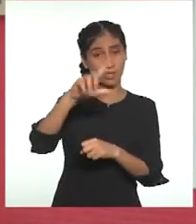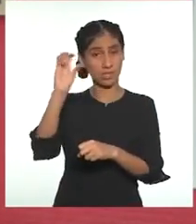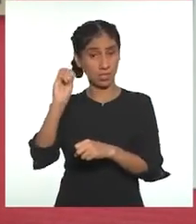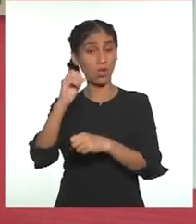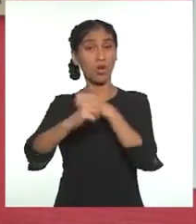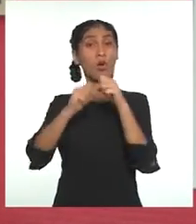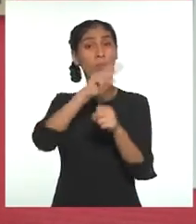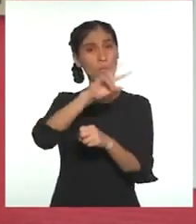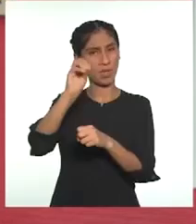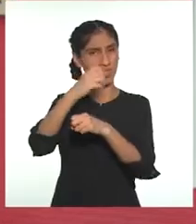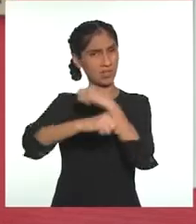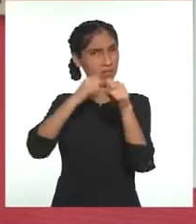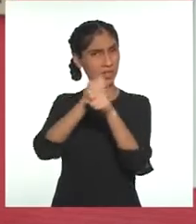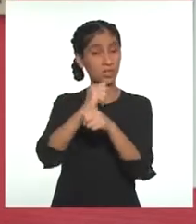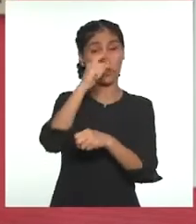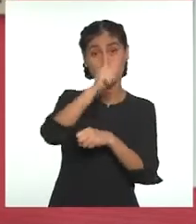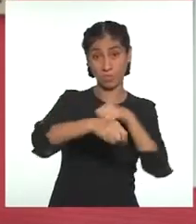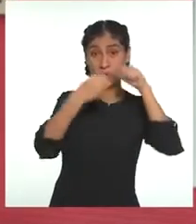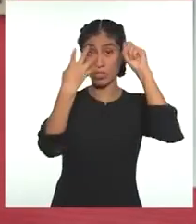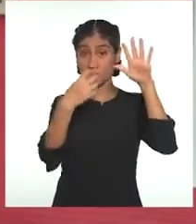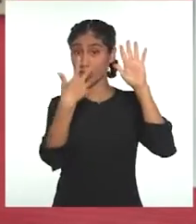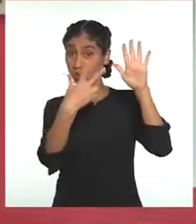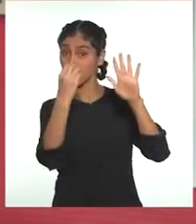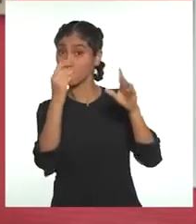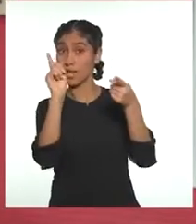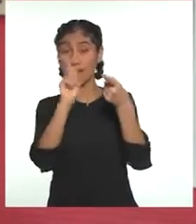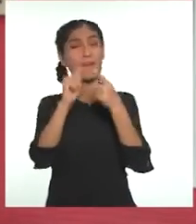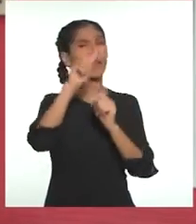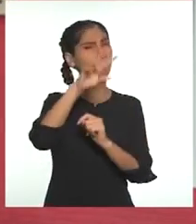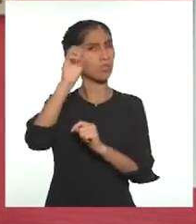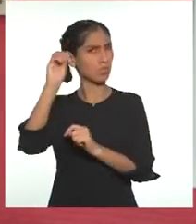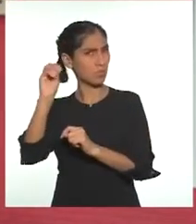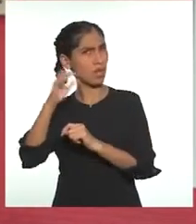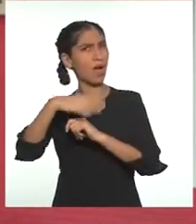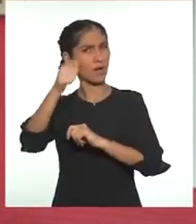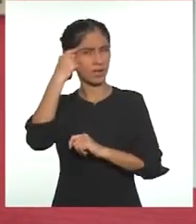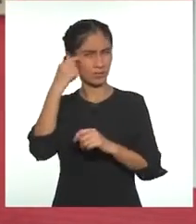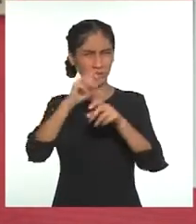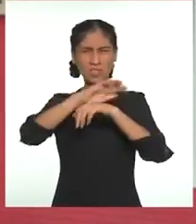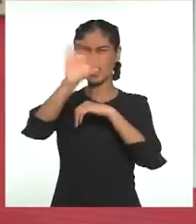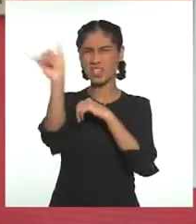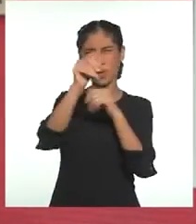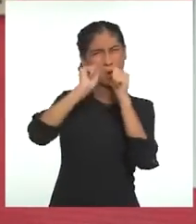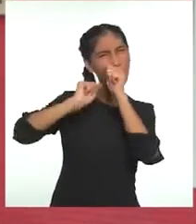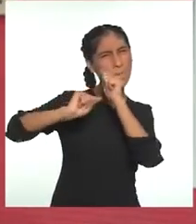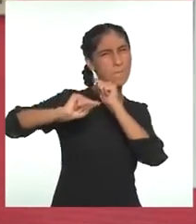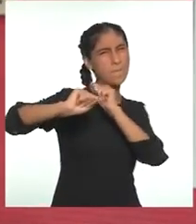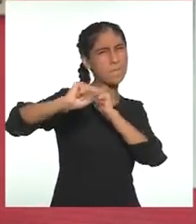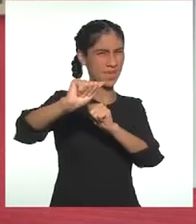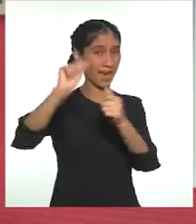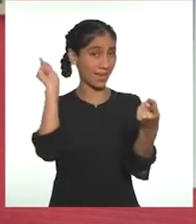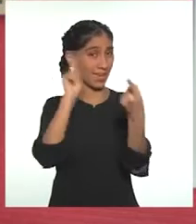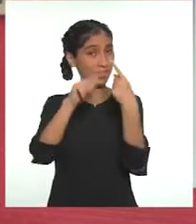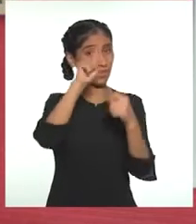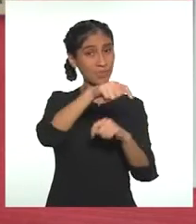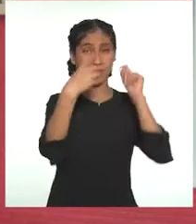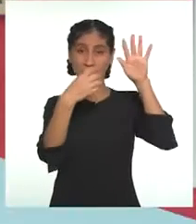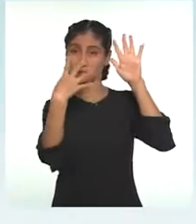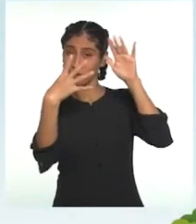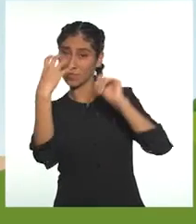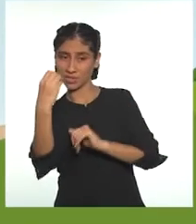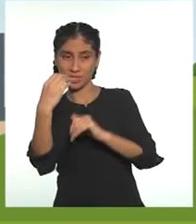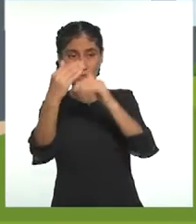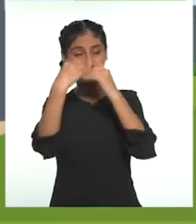años 1980 y 2000, así que pónganse sus cinturones de seguridad que viajaremos en el tiempo hasta